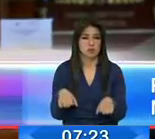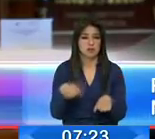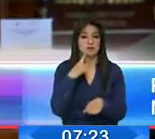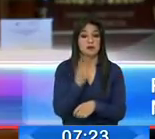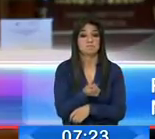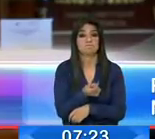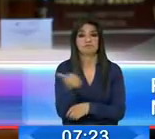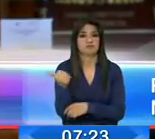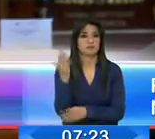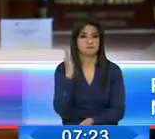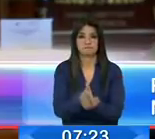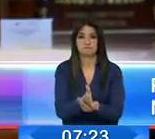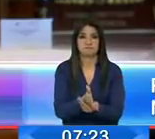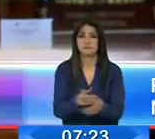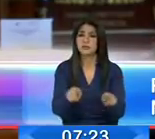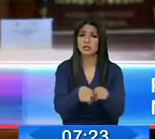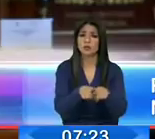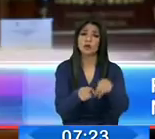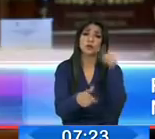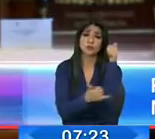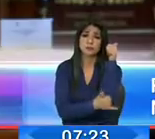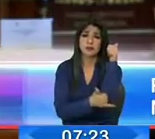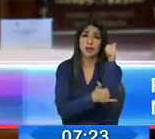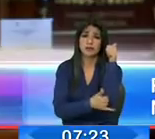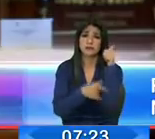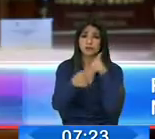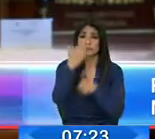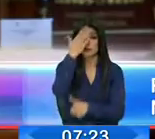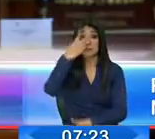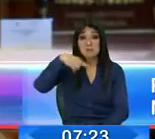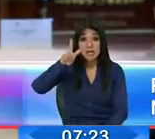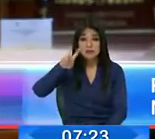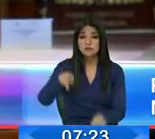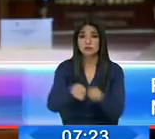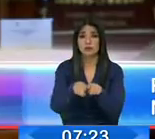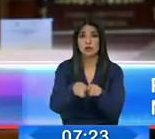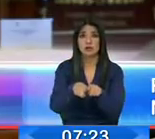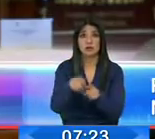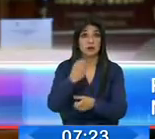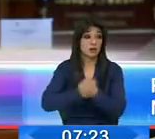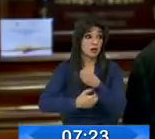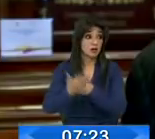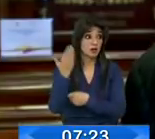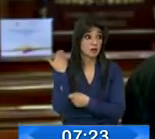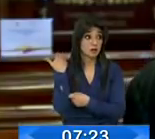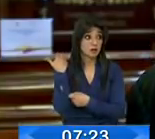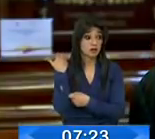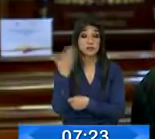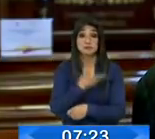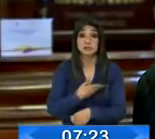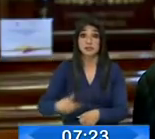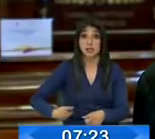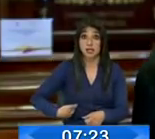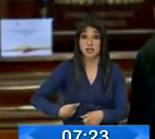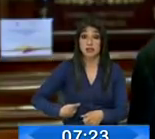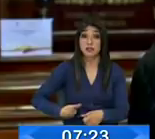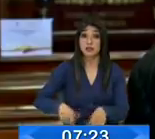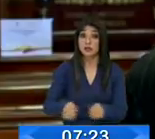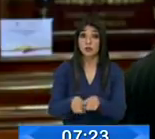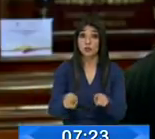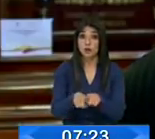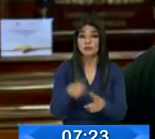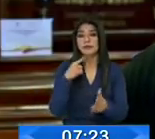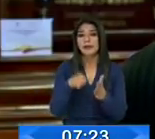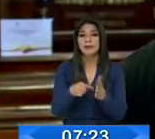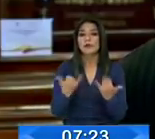eliminar definitivamente, como lo han hecho en otros países. Usted conoce que en México lo hicieron. A los anteriores, y por lo tanto no sacamos nada